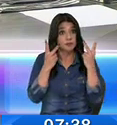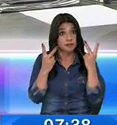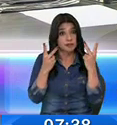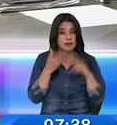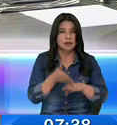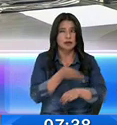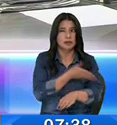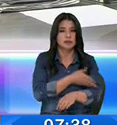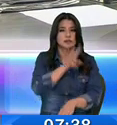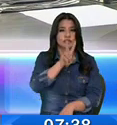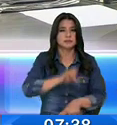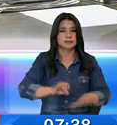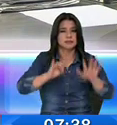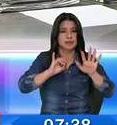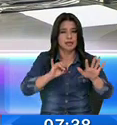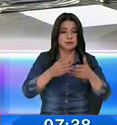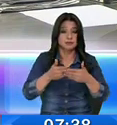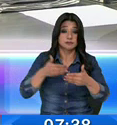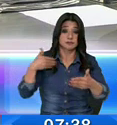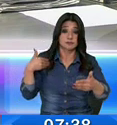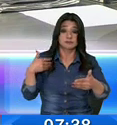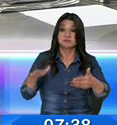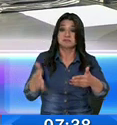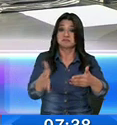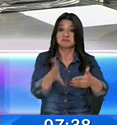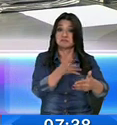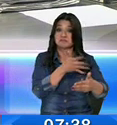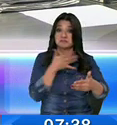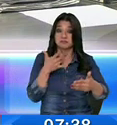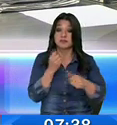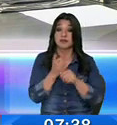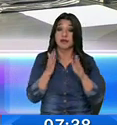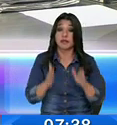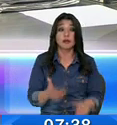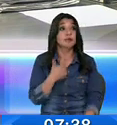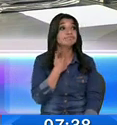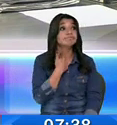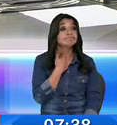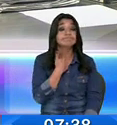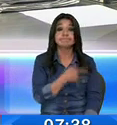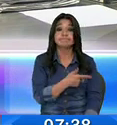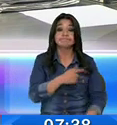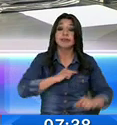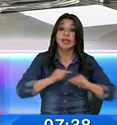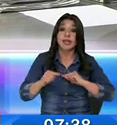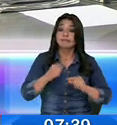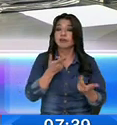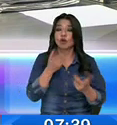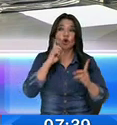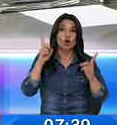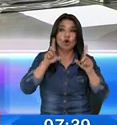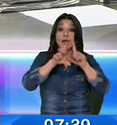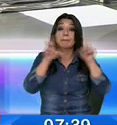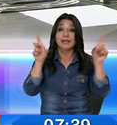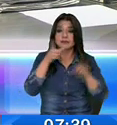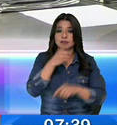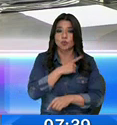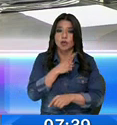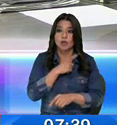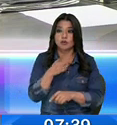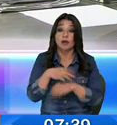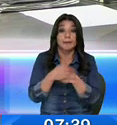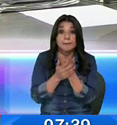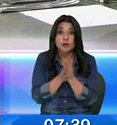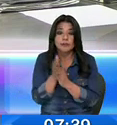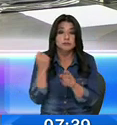desde el 2006 para atrás ahí no pasaba nada entonces los trabajadores eran precarizados eran abusados diría